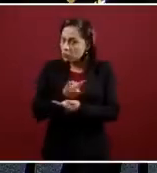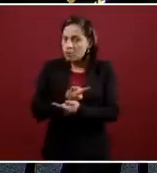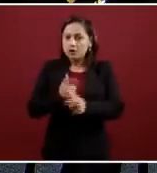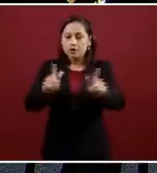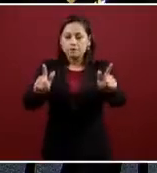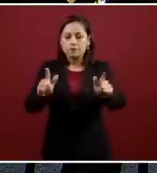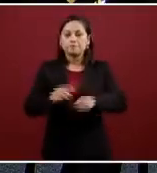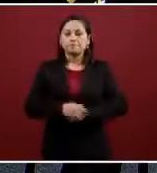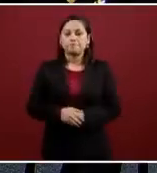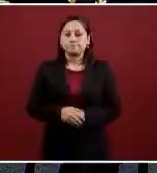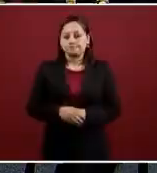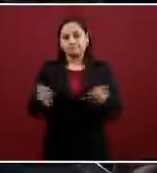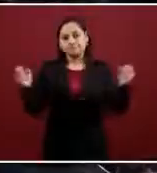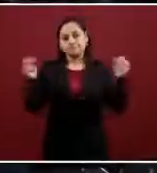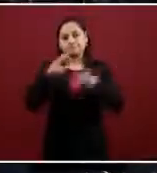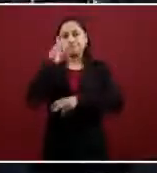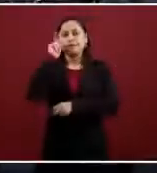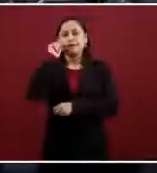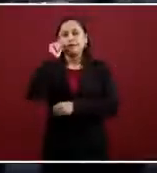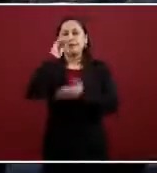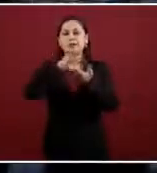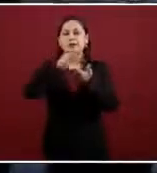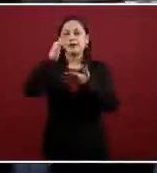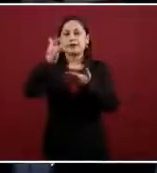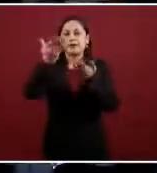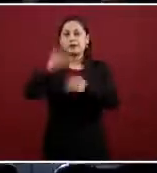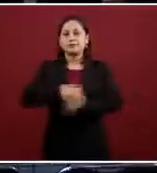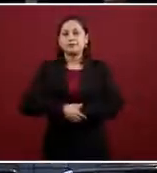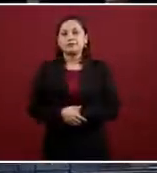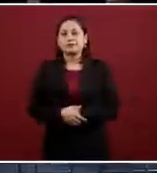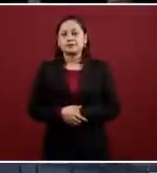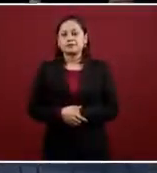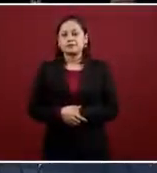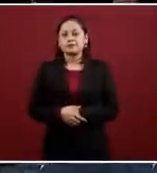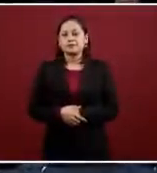nos vemos mañana. Muchas gracias. Gracias.